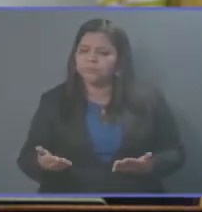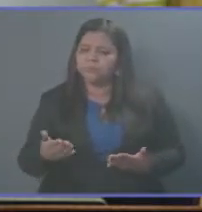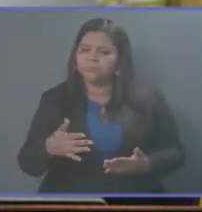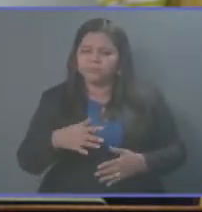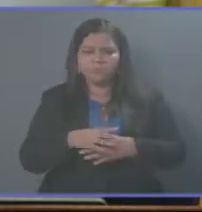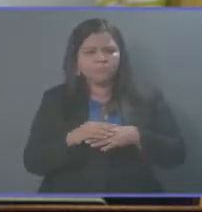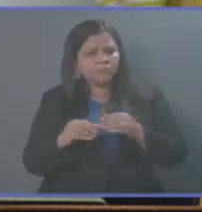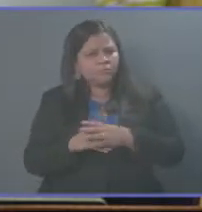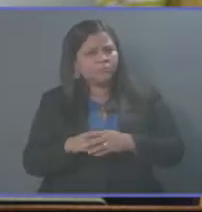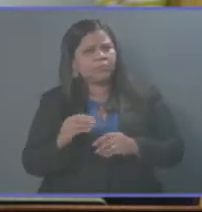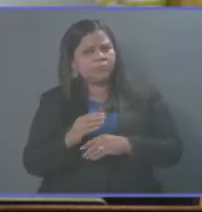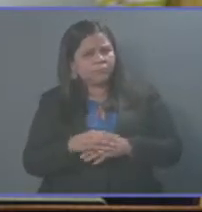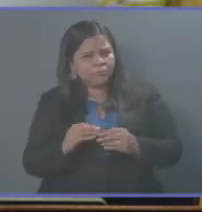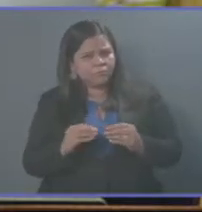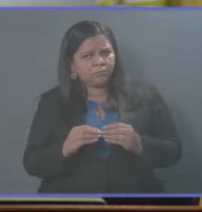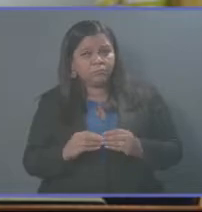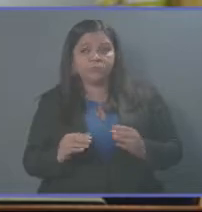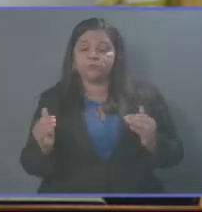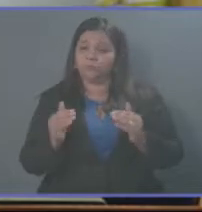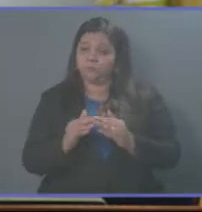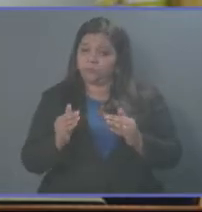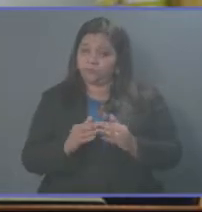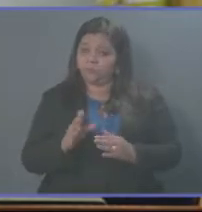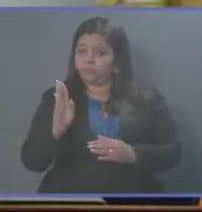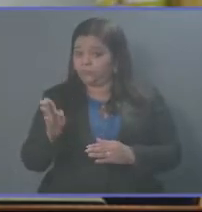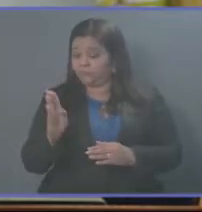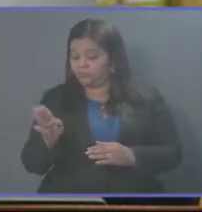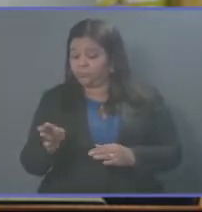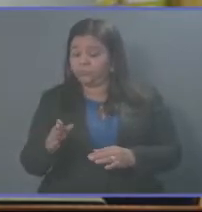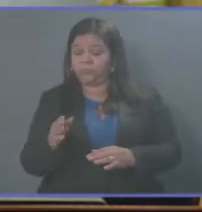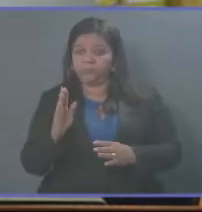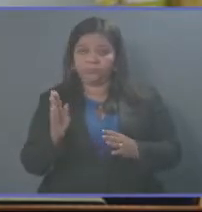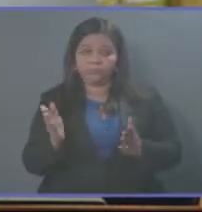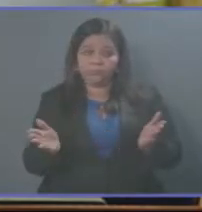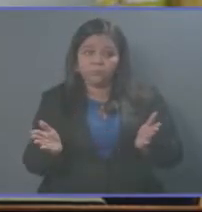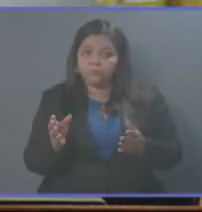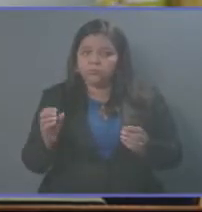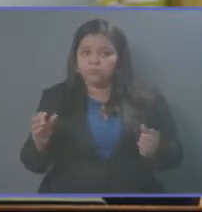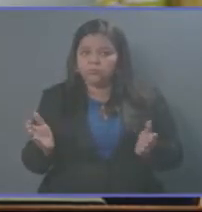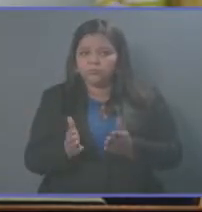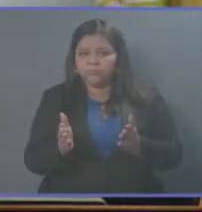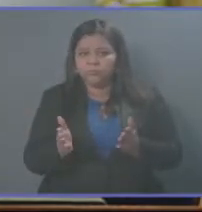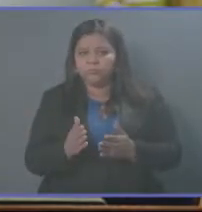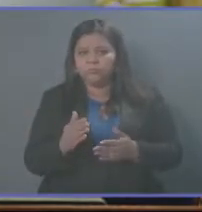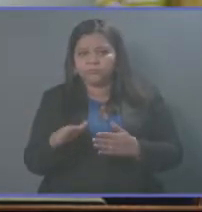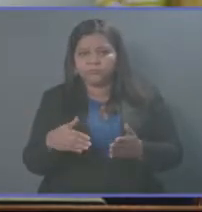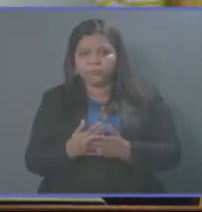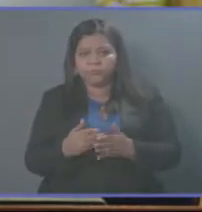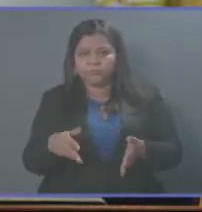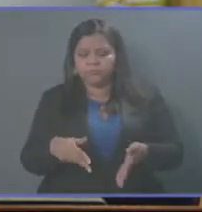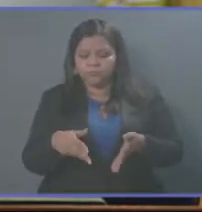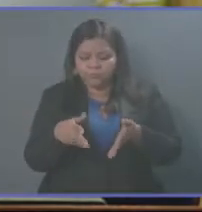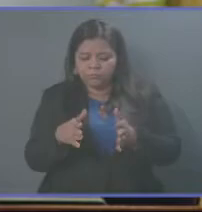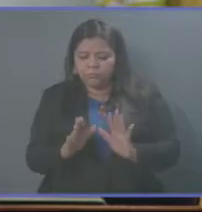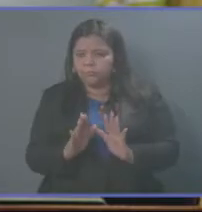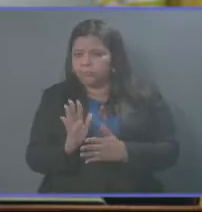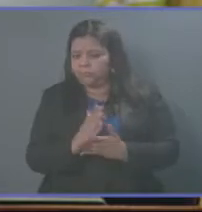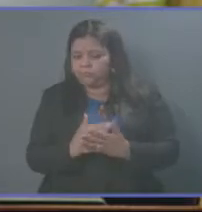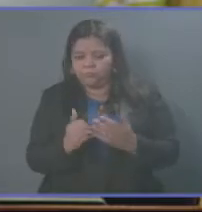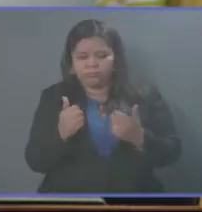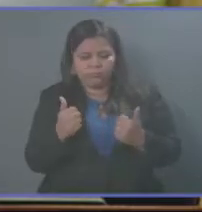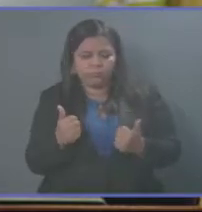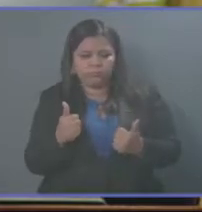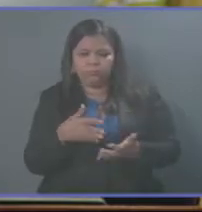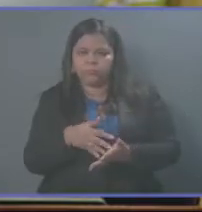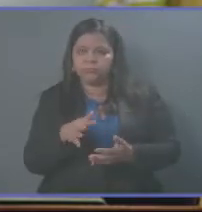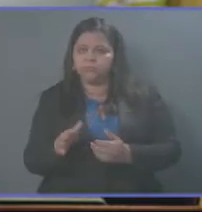calidez, y que además cuando las unidades del transporte público circulan en las calles, que son un bien común y un bien